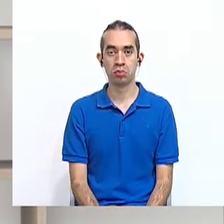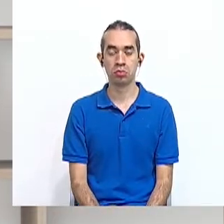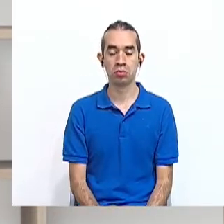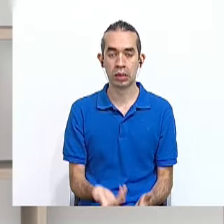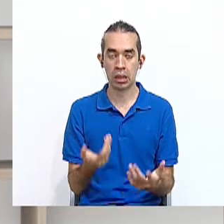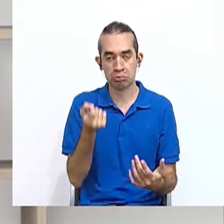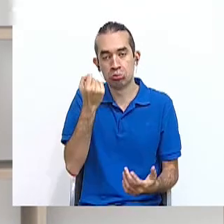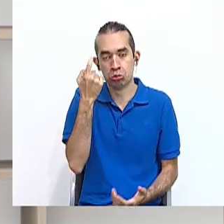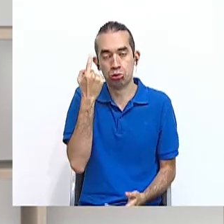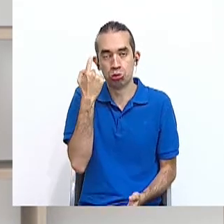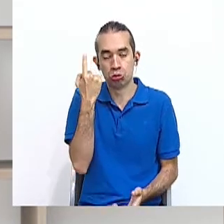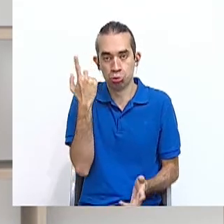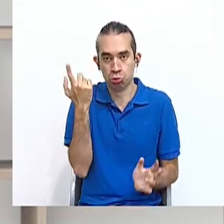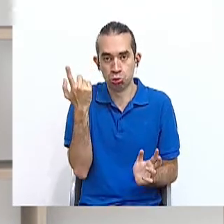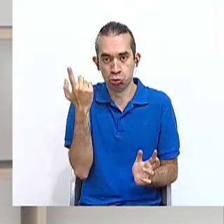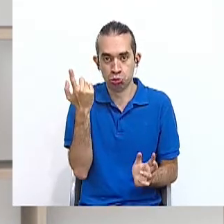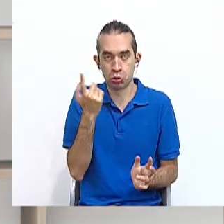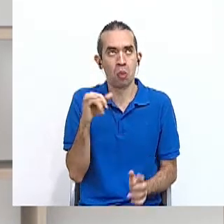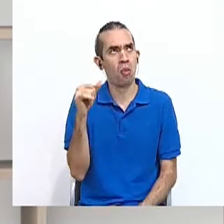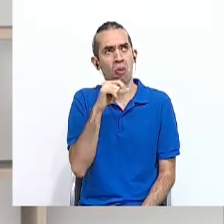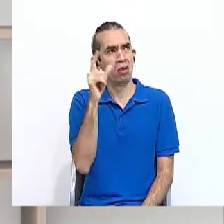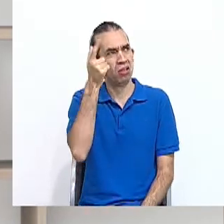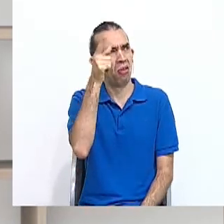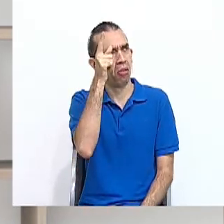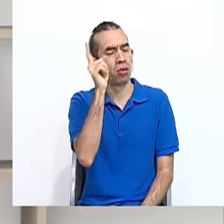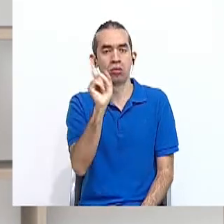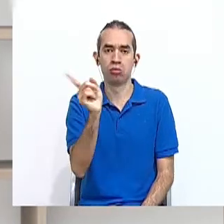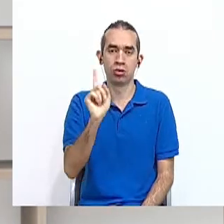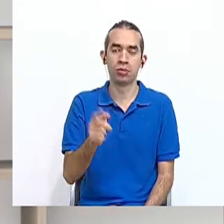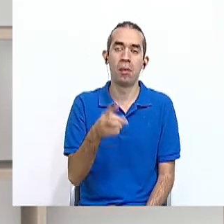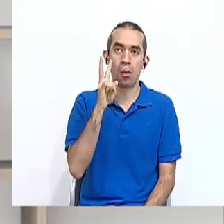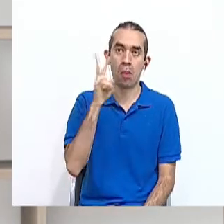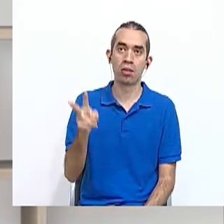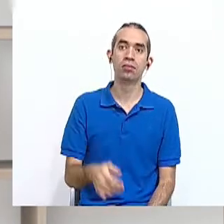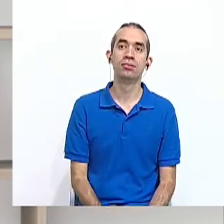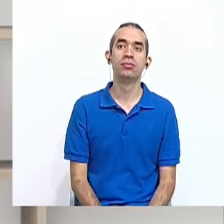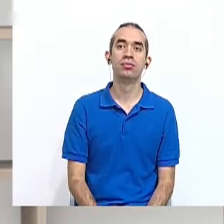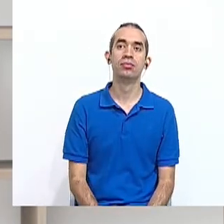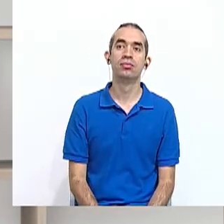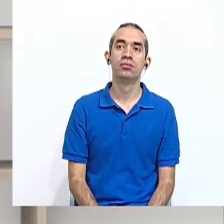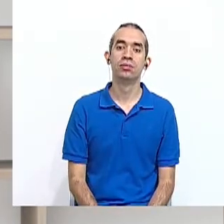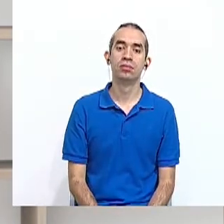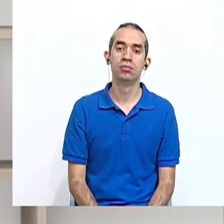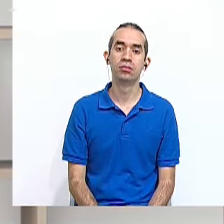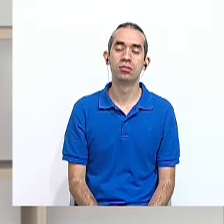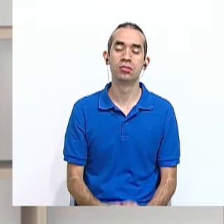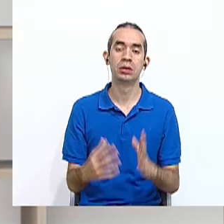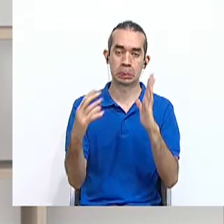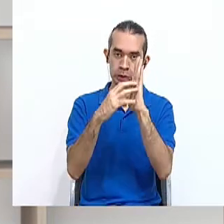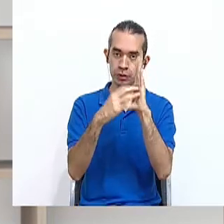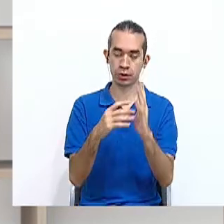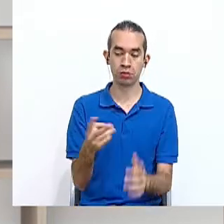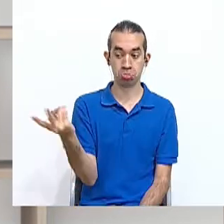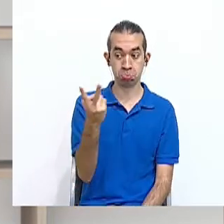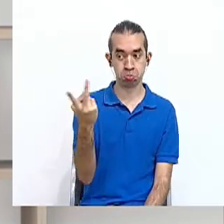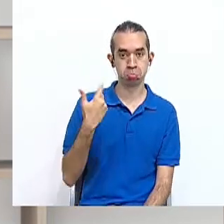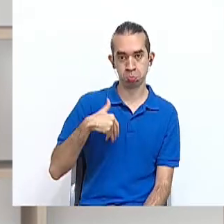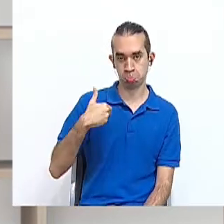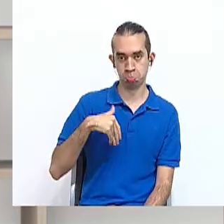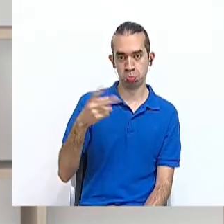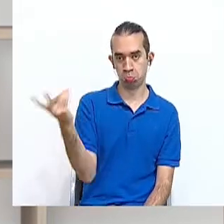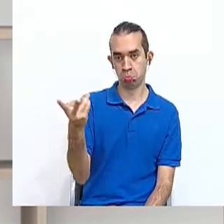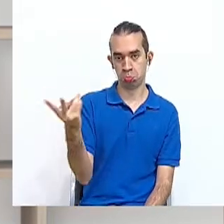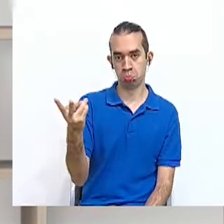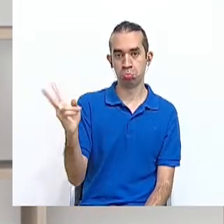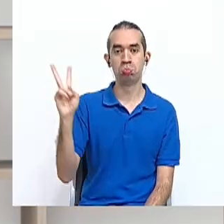tenga mucho sentido, es decir, no sea tan ilógico. Vamos a leer la oración, dice, es un párrafo que dice así, Antonio y